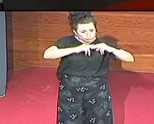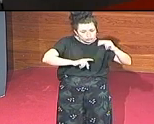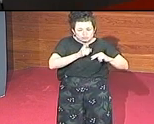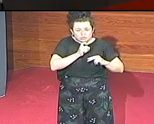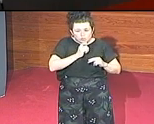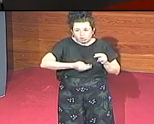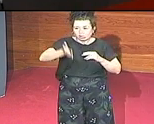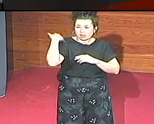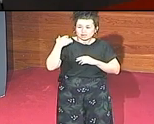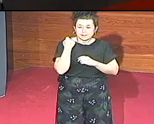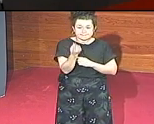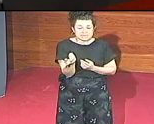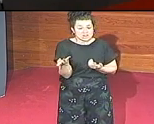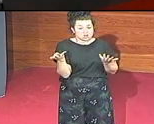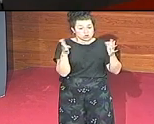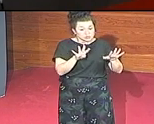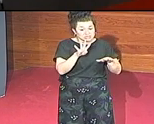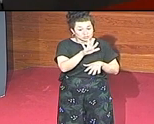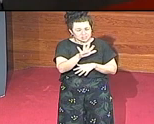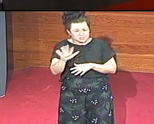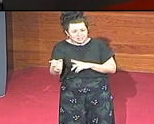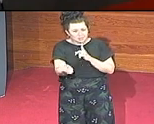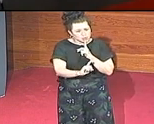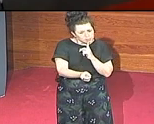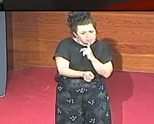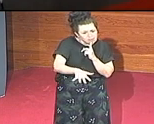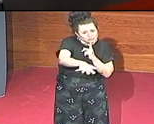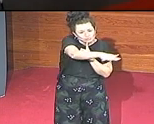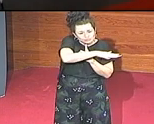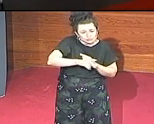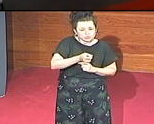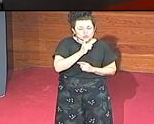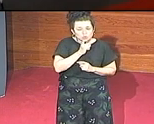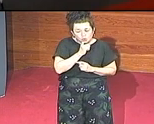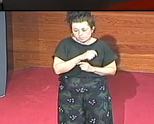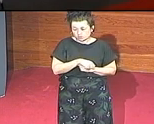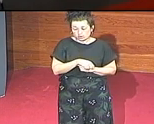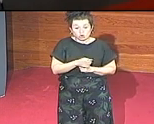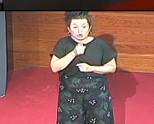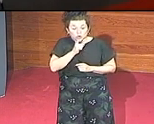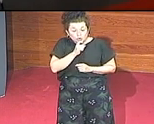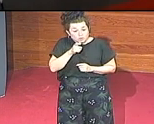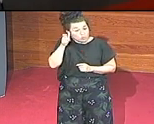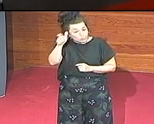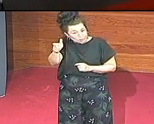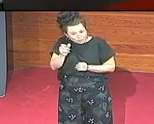de 1955 de cómo era el pueblo del que partieron